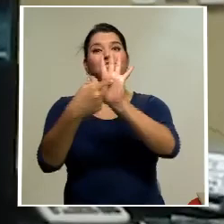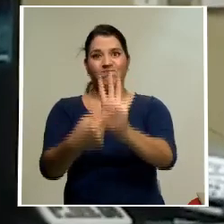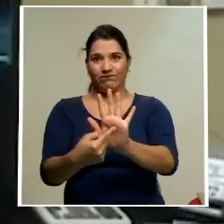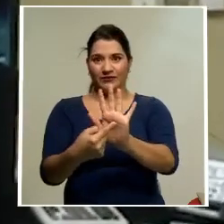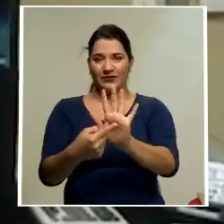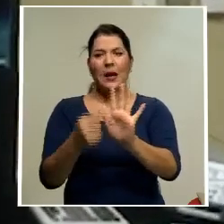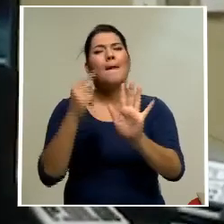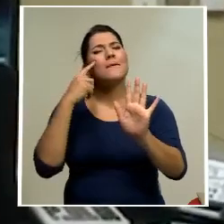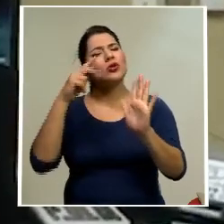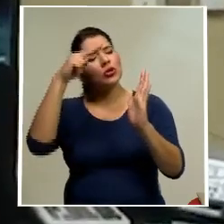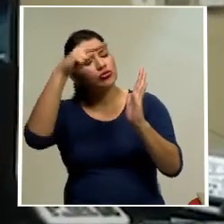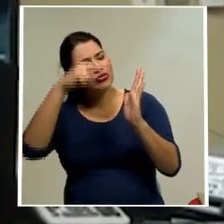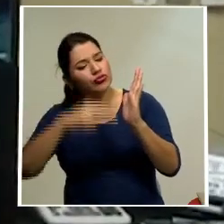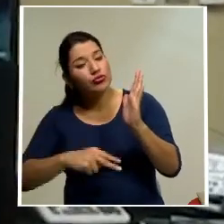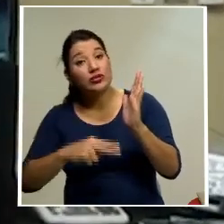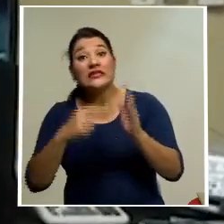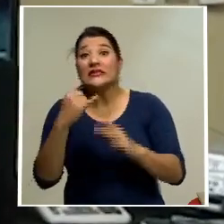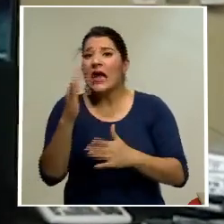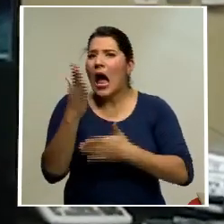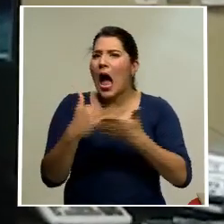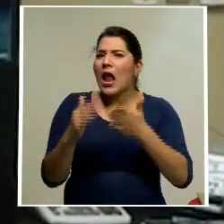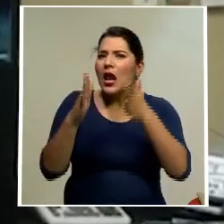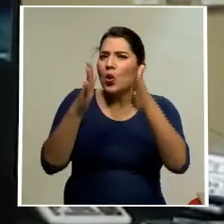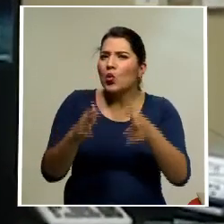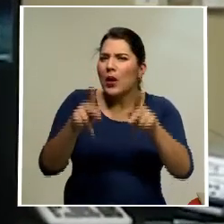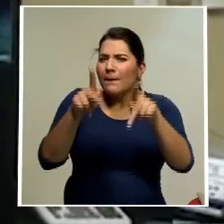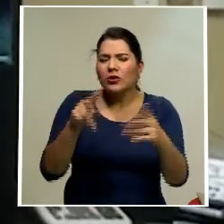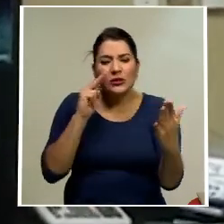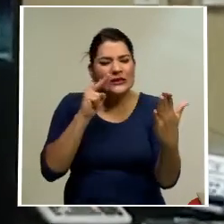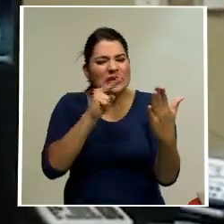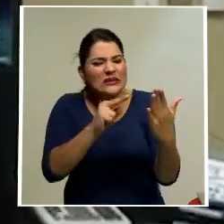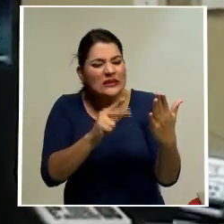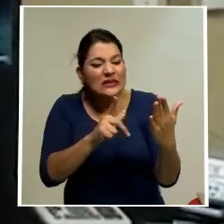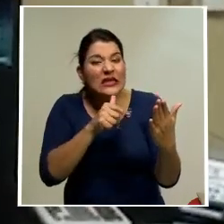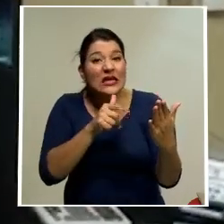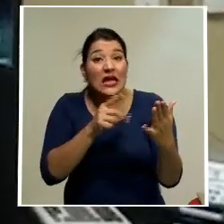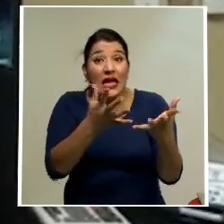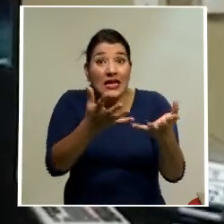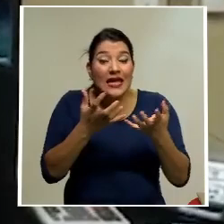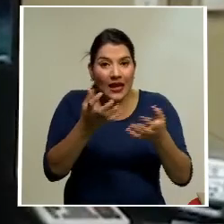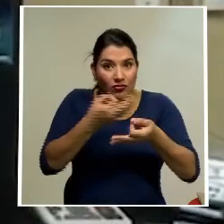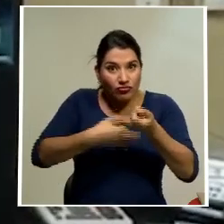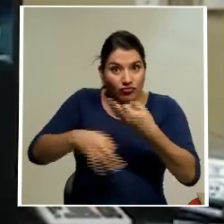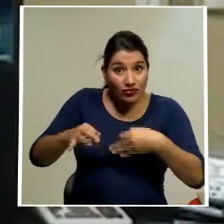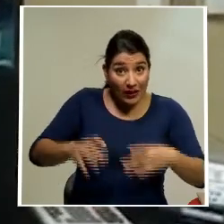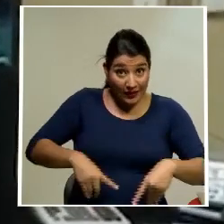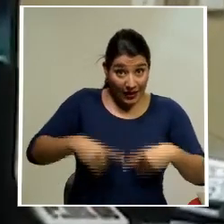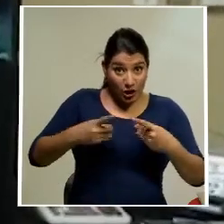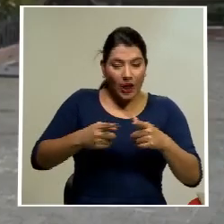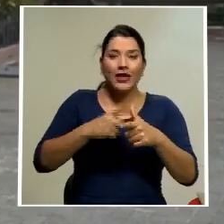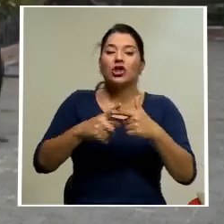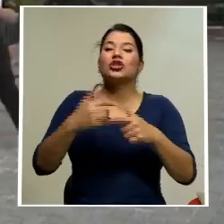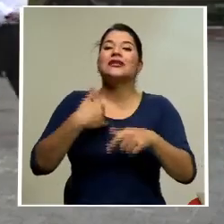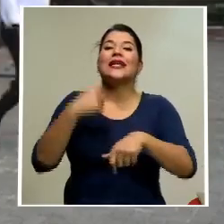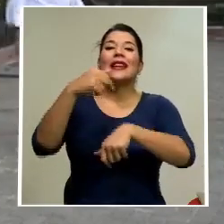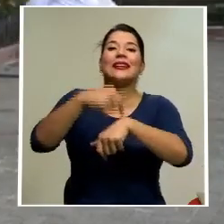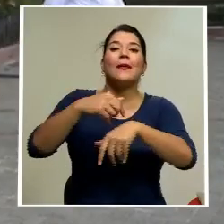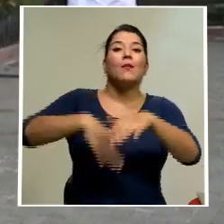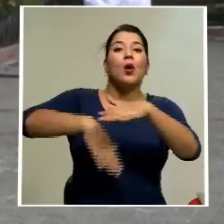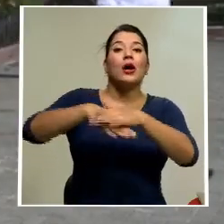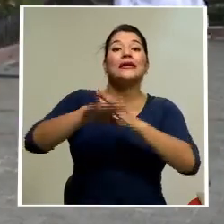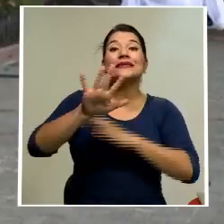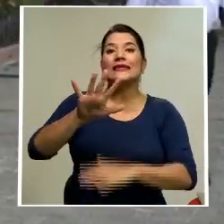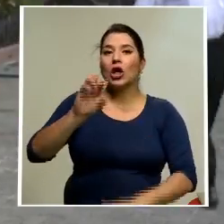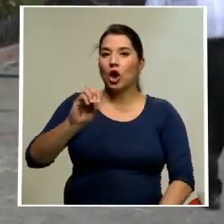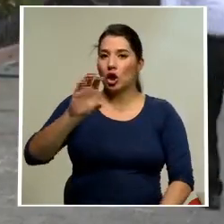domicilio electoral o hacer cualquier gestión para estar incluidos en el padrón, sabemos que tienen hasta el 5 de octubre para poder realizarlo.